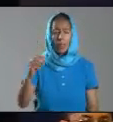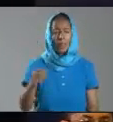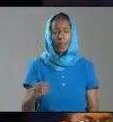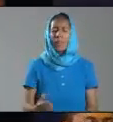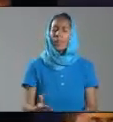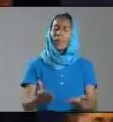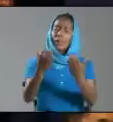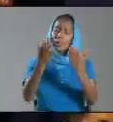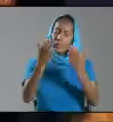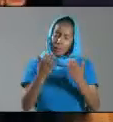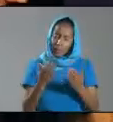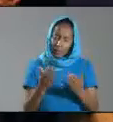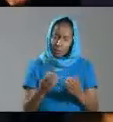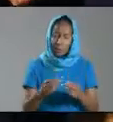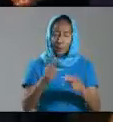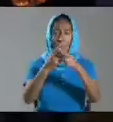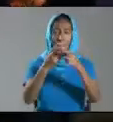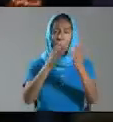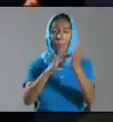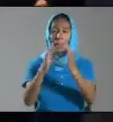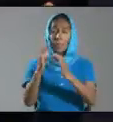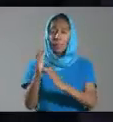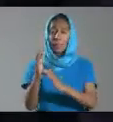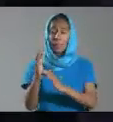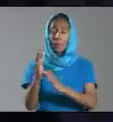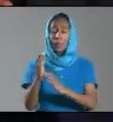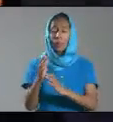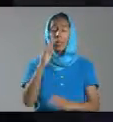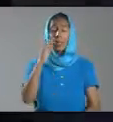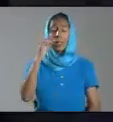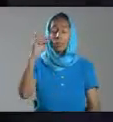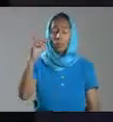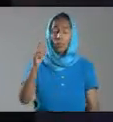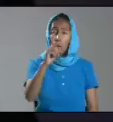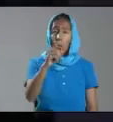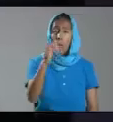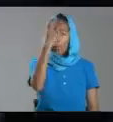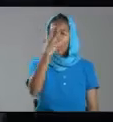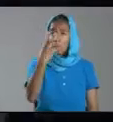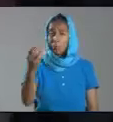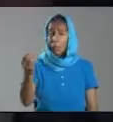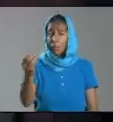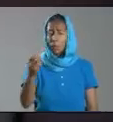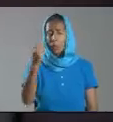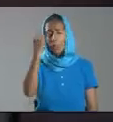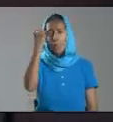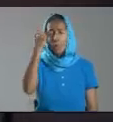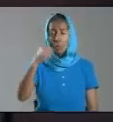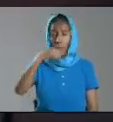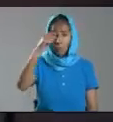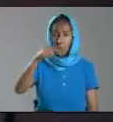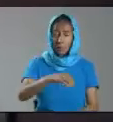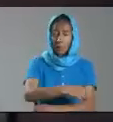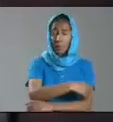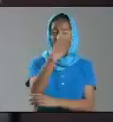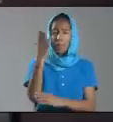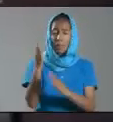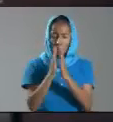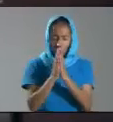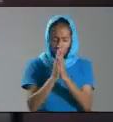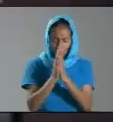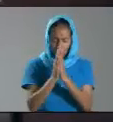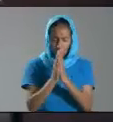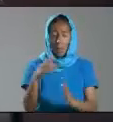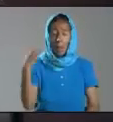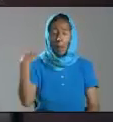Concédenos, Señor, en el nombre de Jesús, un espíritu de entendimiento en esta mañana, por favor. Para que podamos dar